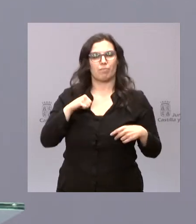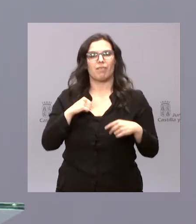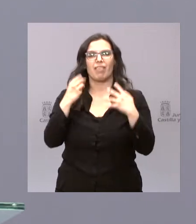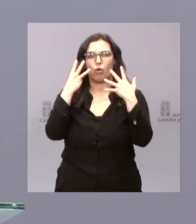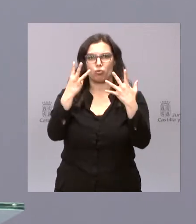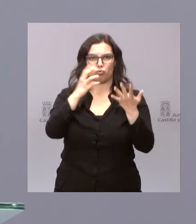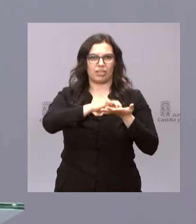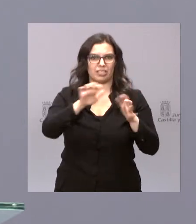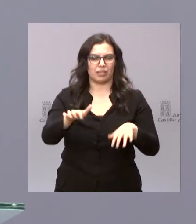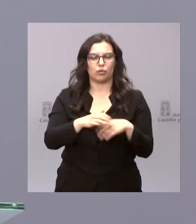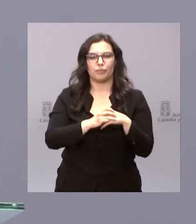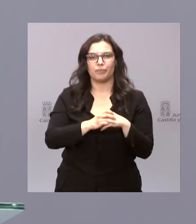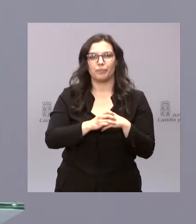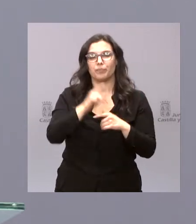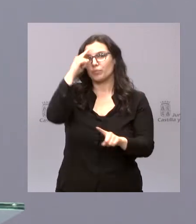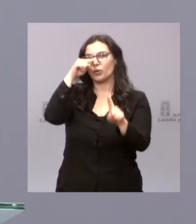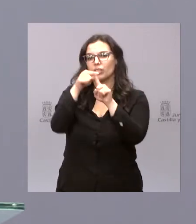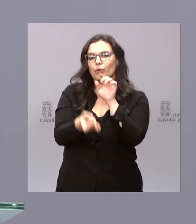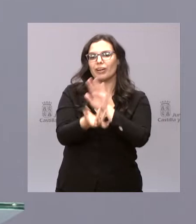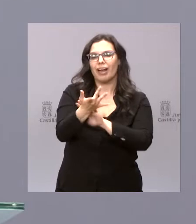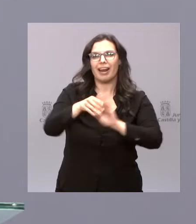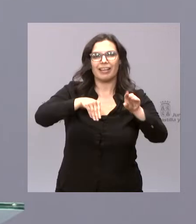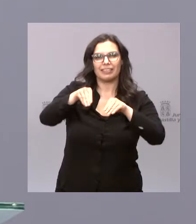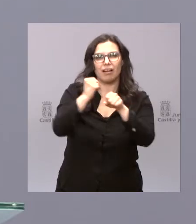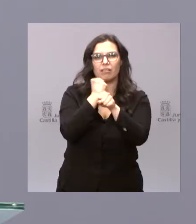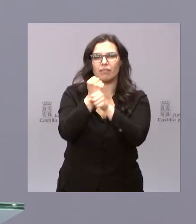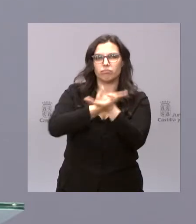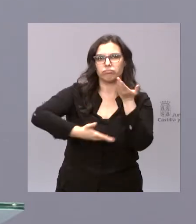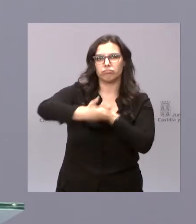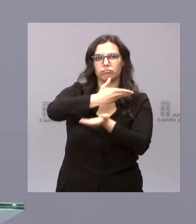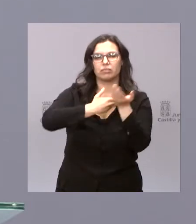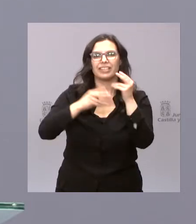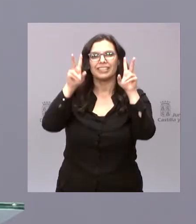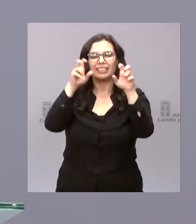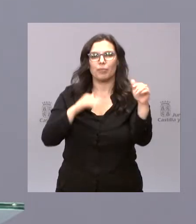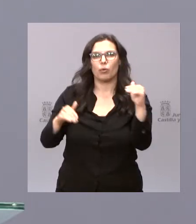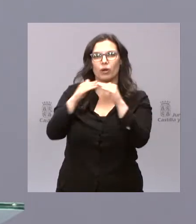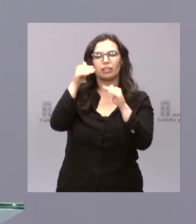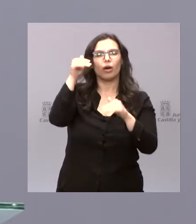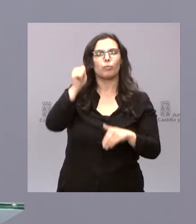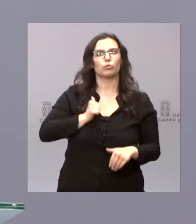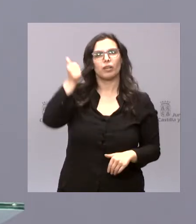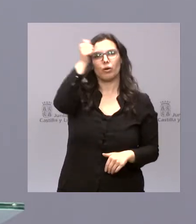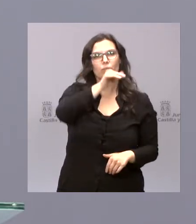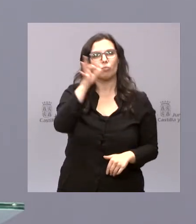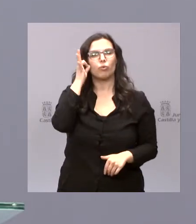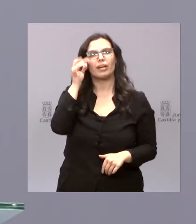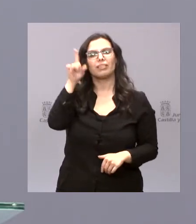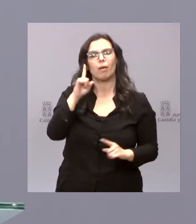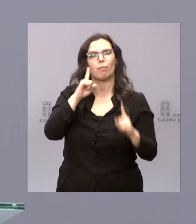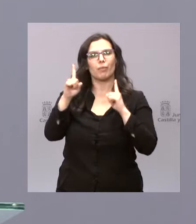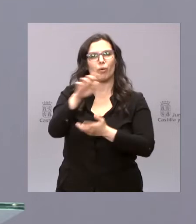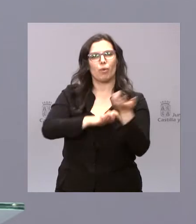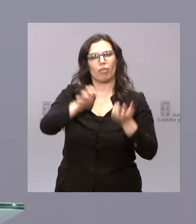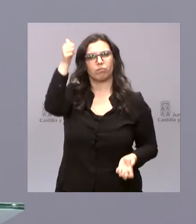León. La finalidad es la de generar estrategias de trabajo conjunto en materia de igualdad de oportunidades entre mujeres y hombres y la prevención de la